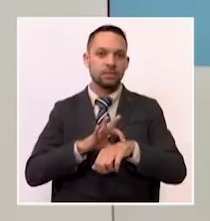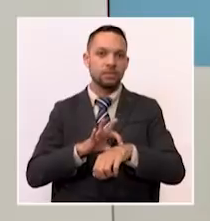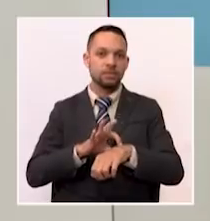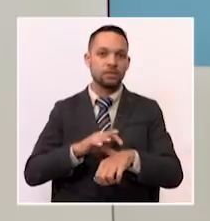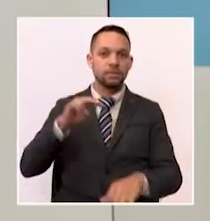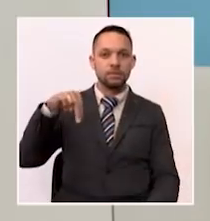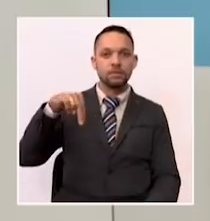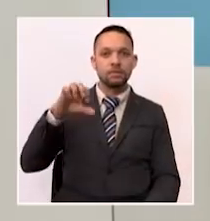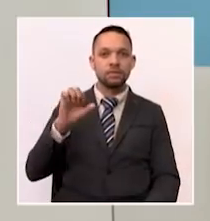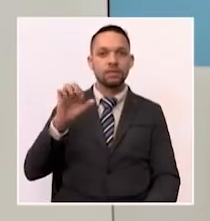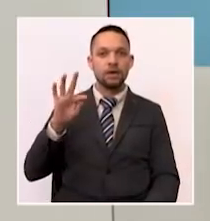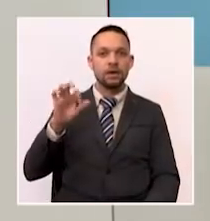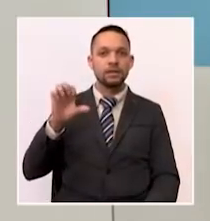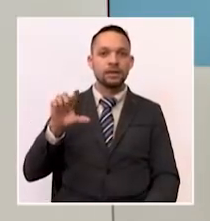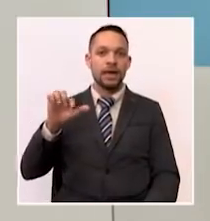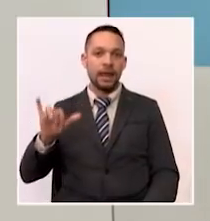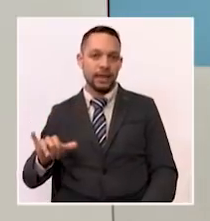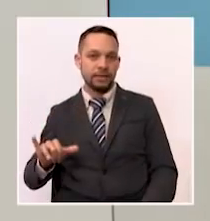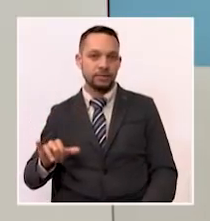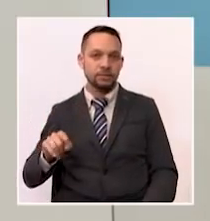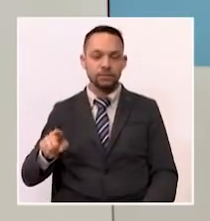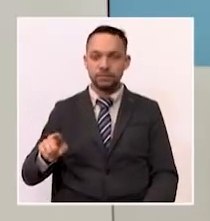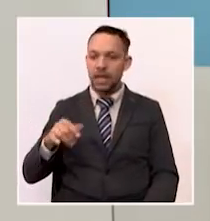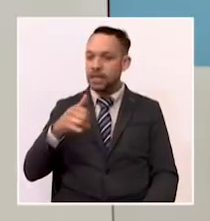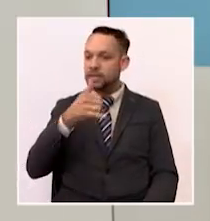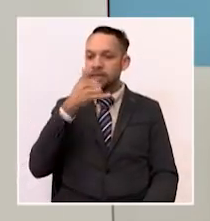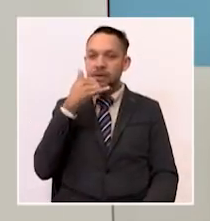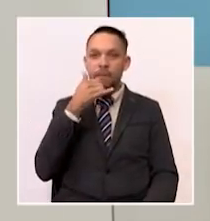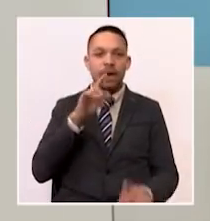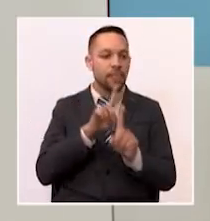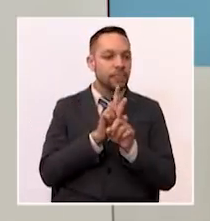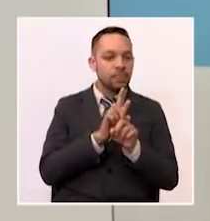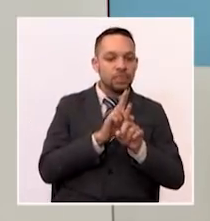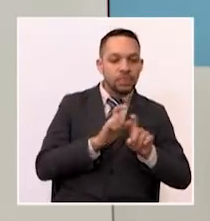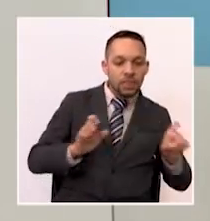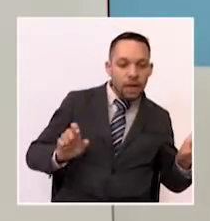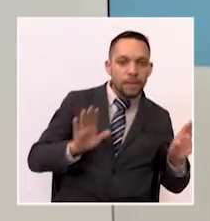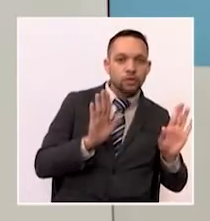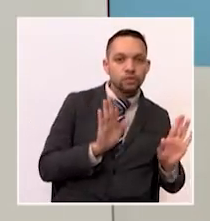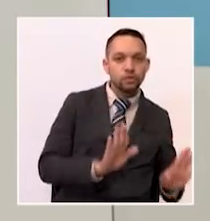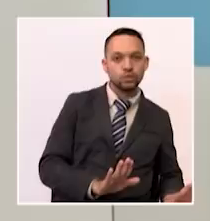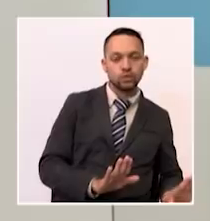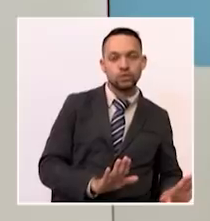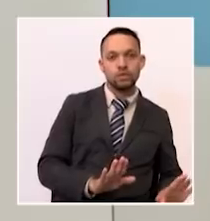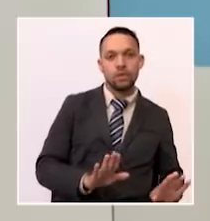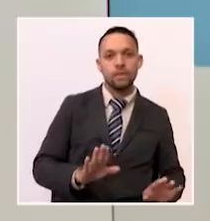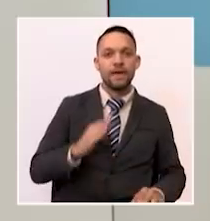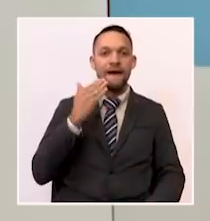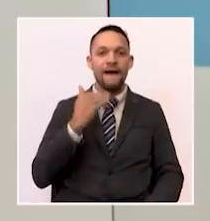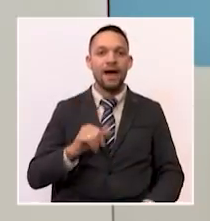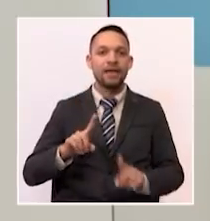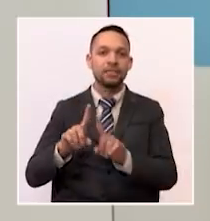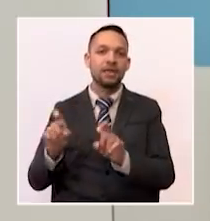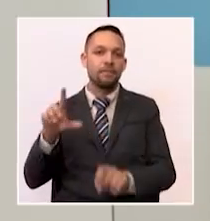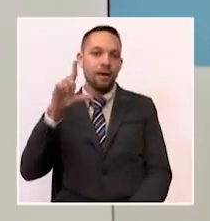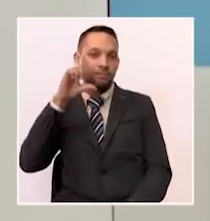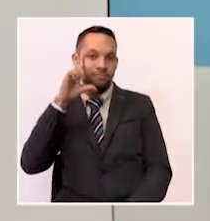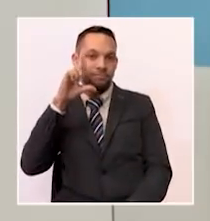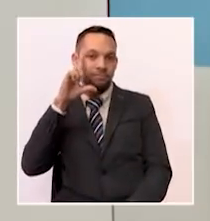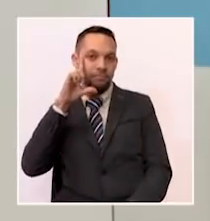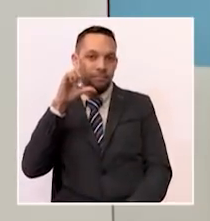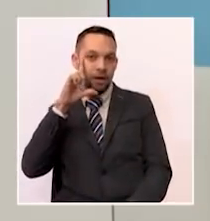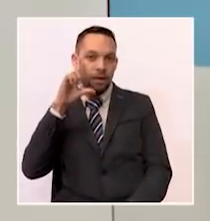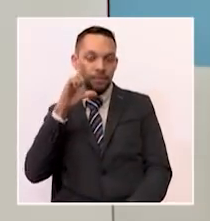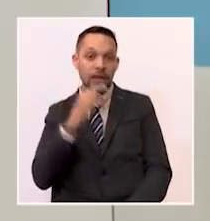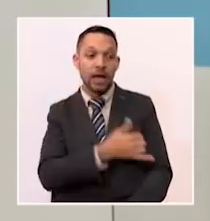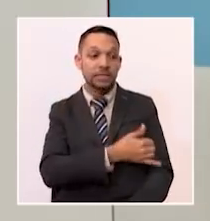Jurado, pues que llamen solo, exclusivamente para hablar del tema. Estamos hablando el día de hoy sobre los flujos vaginales. Entonces es importante que si van a